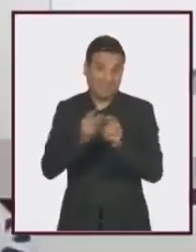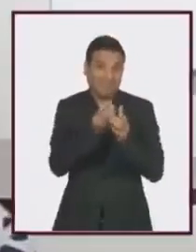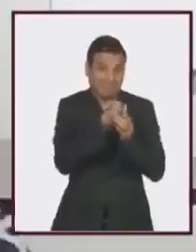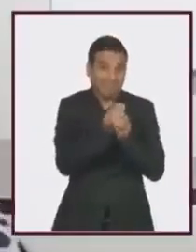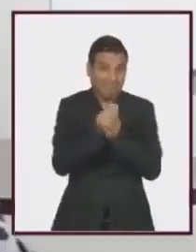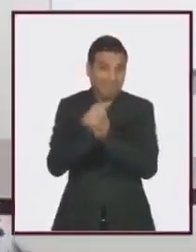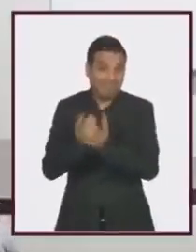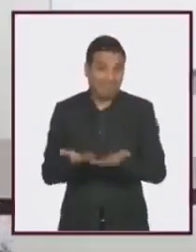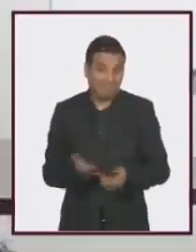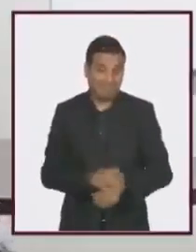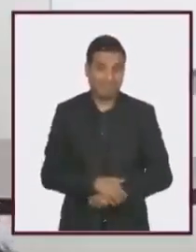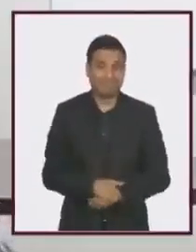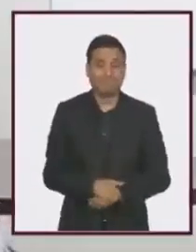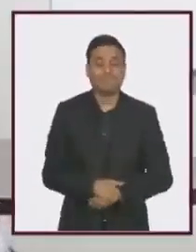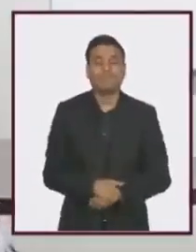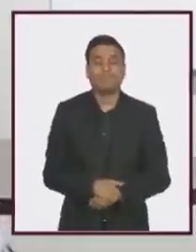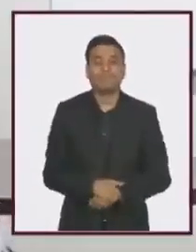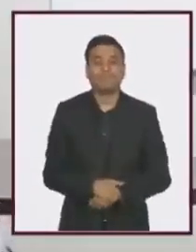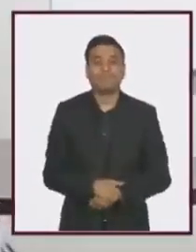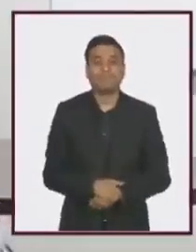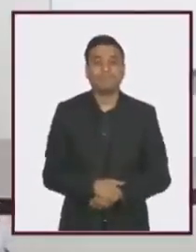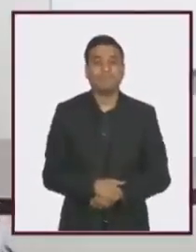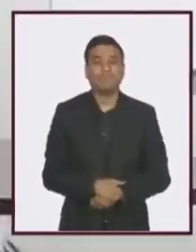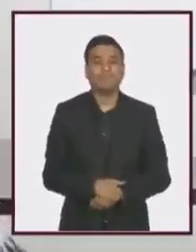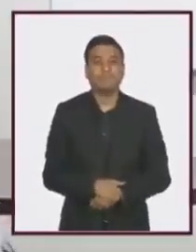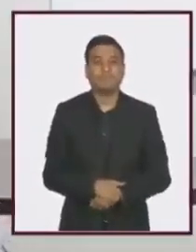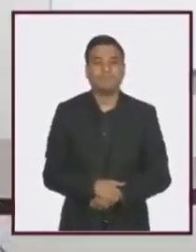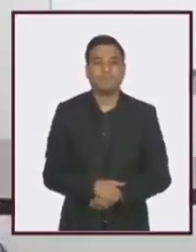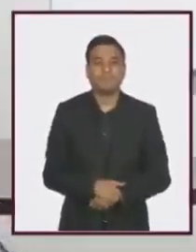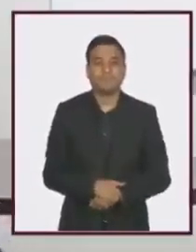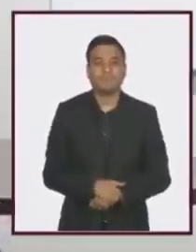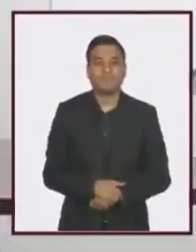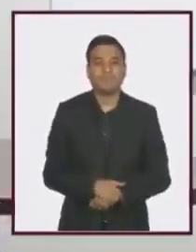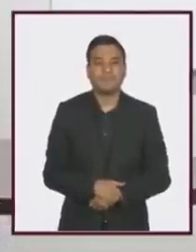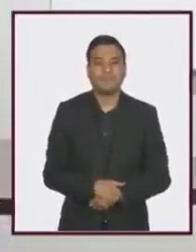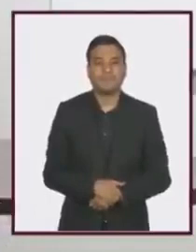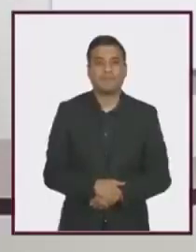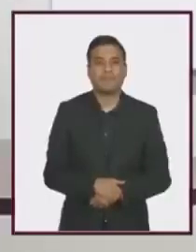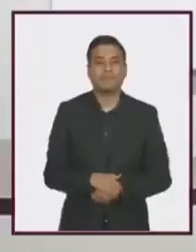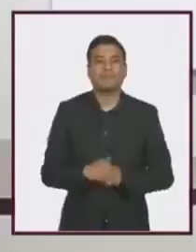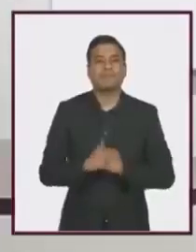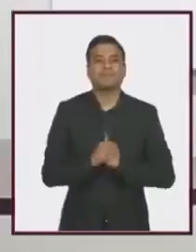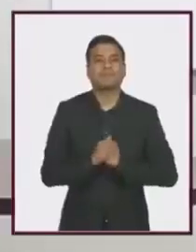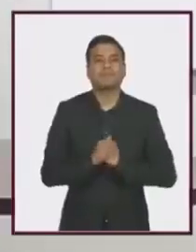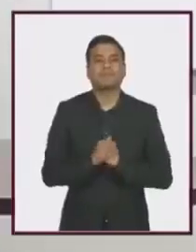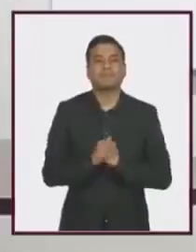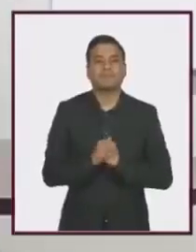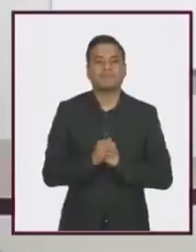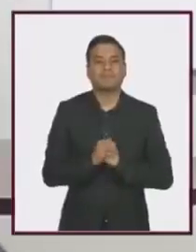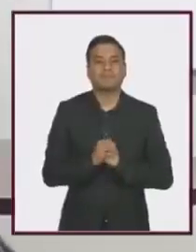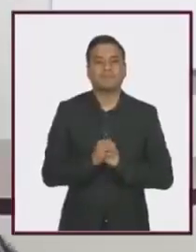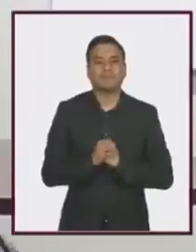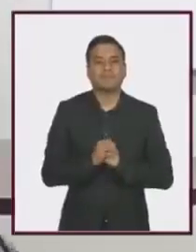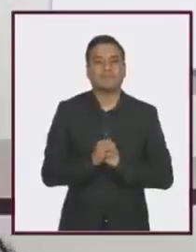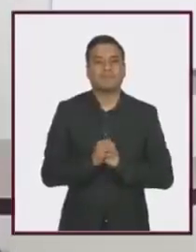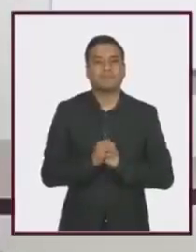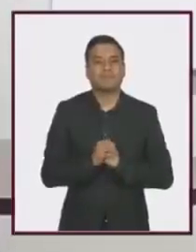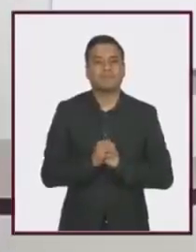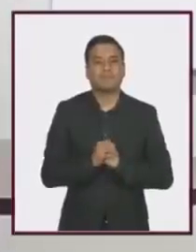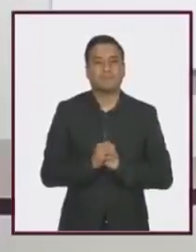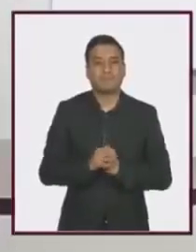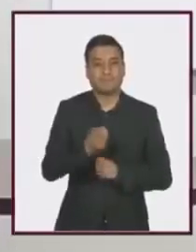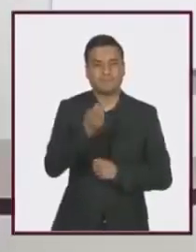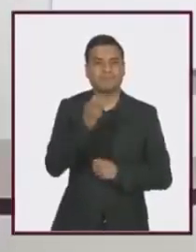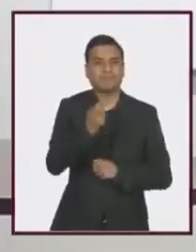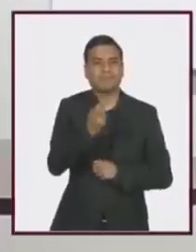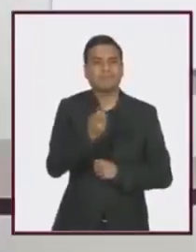los alumnos. Esto, sobre todo, creo que una manera de poderlo